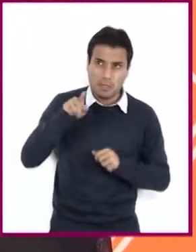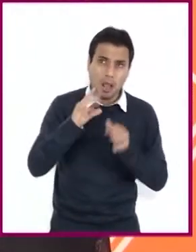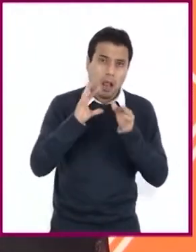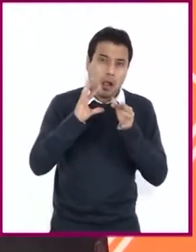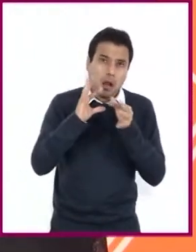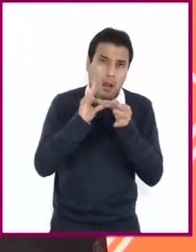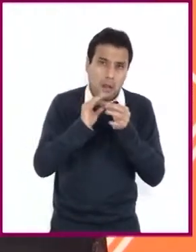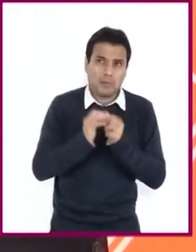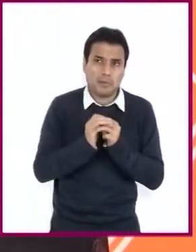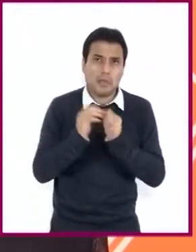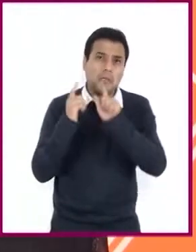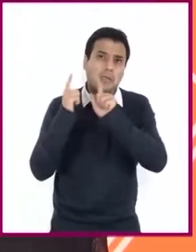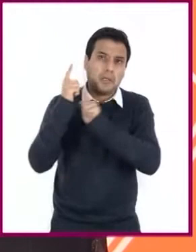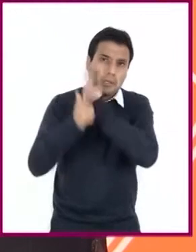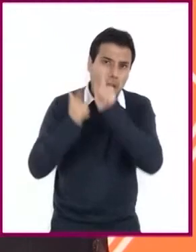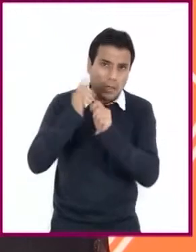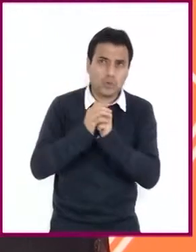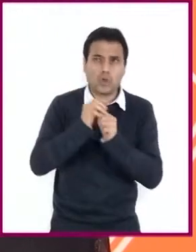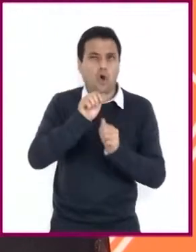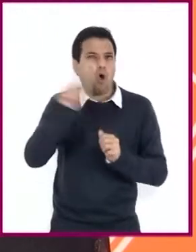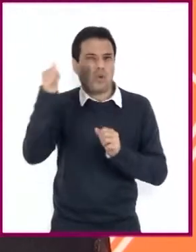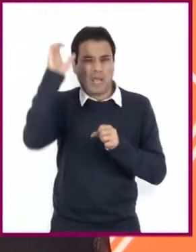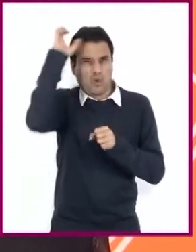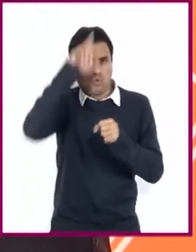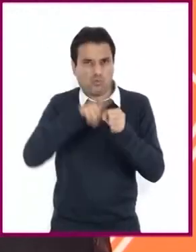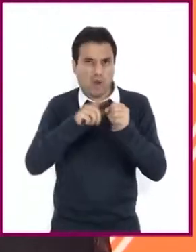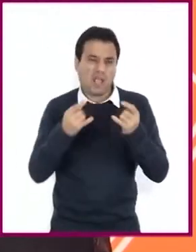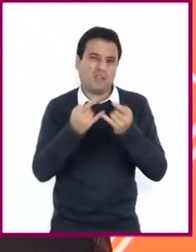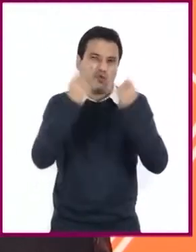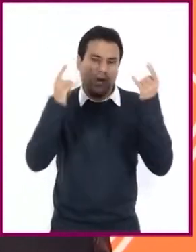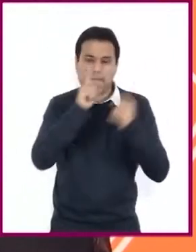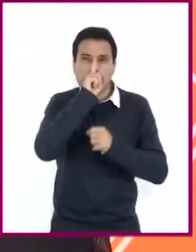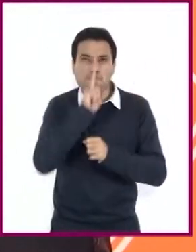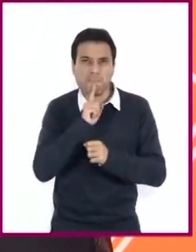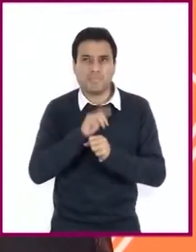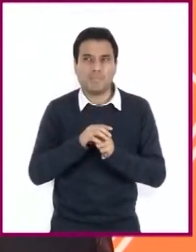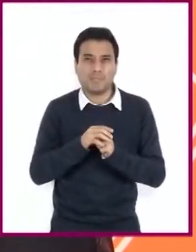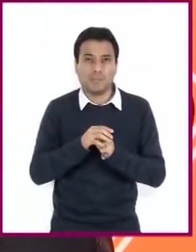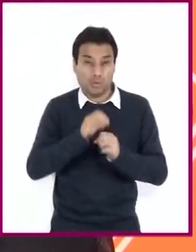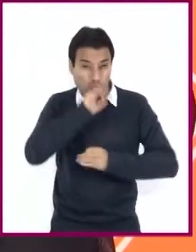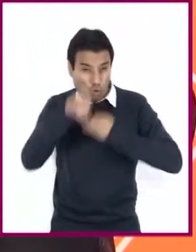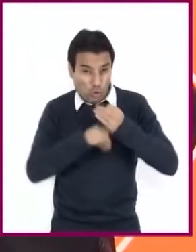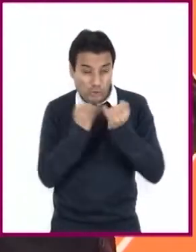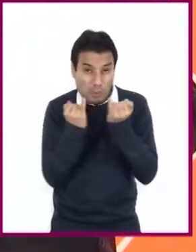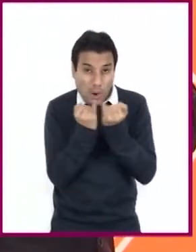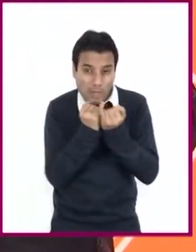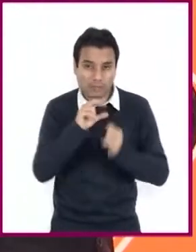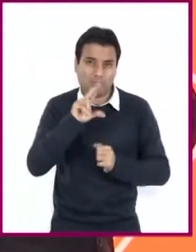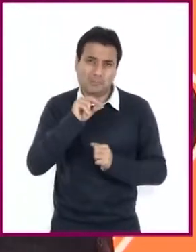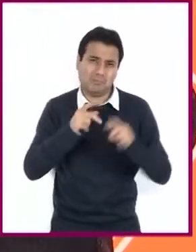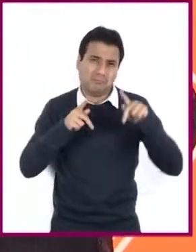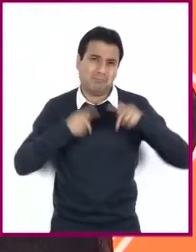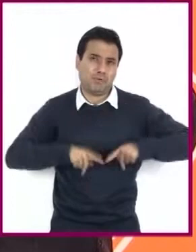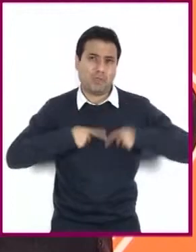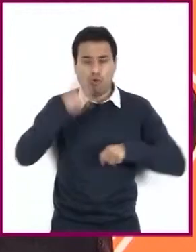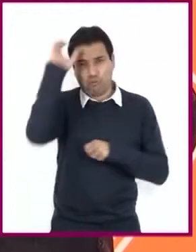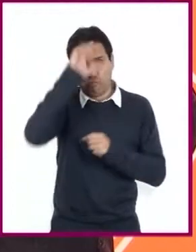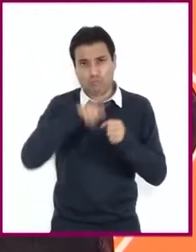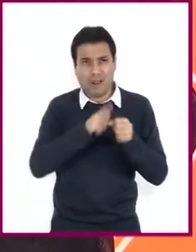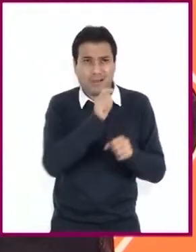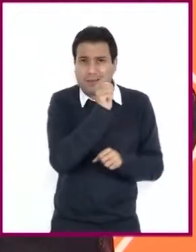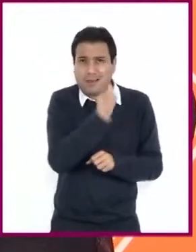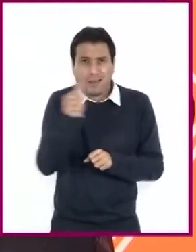mitos, tanto griegos como de cualquier otra cultura, no eran universales, porque cada cultura tenía sus